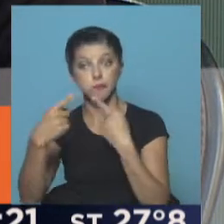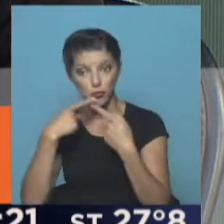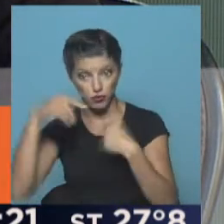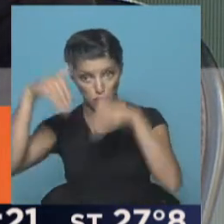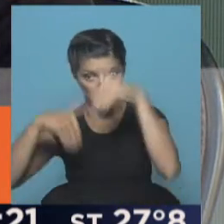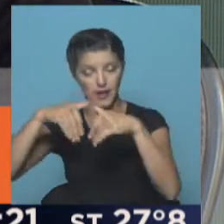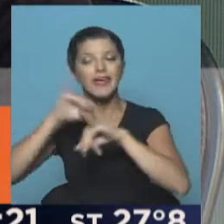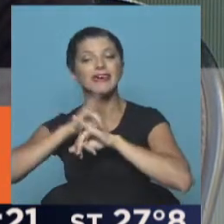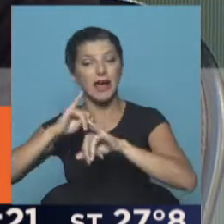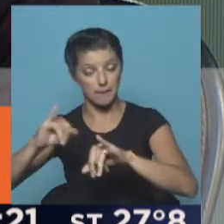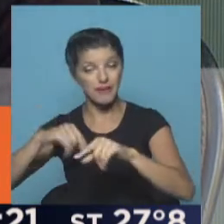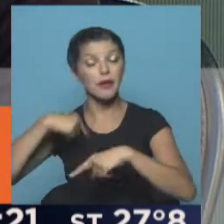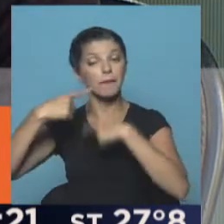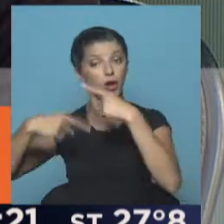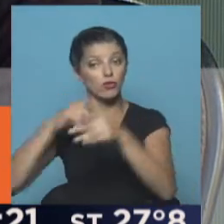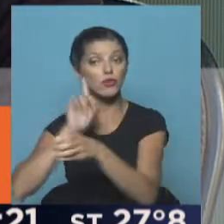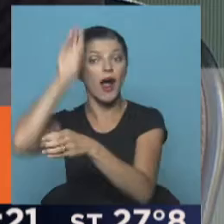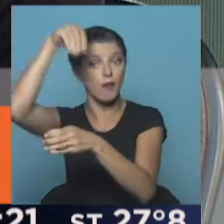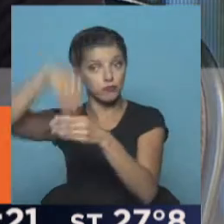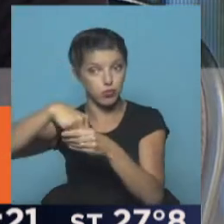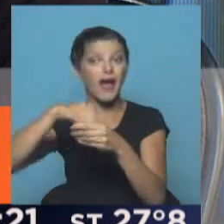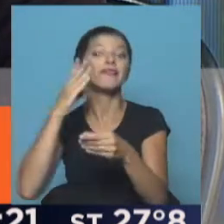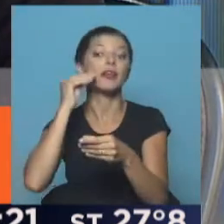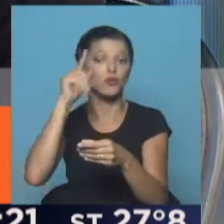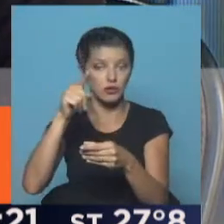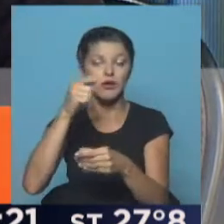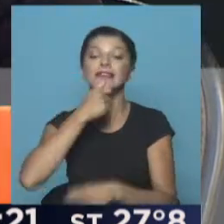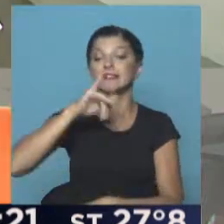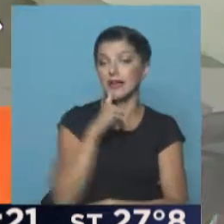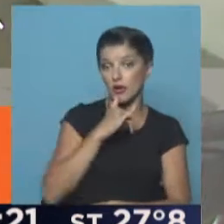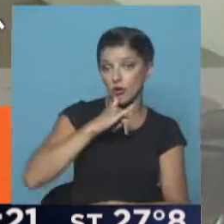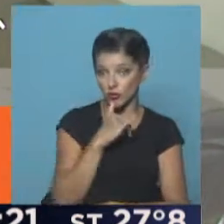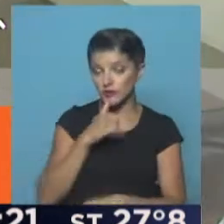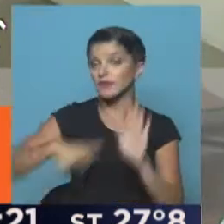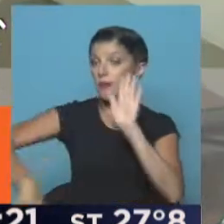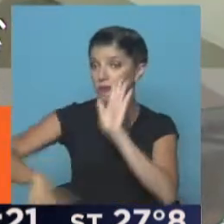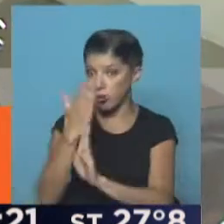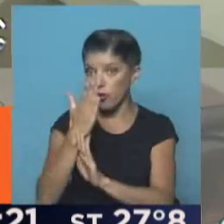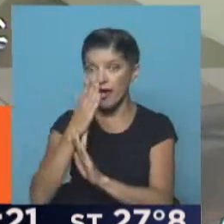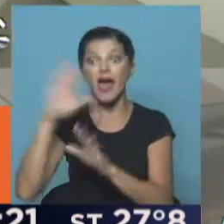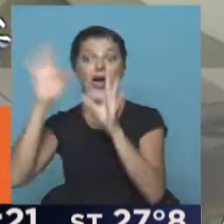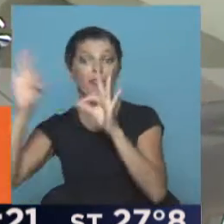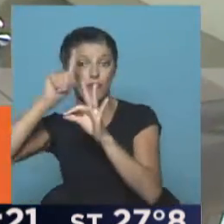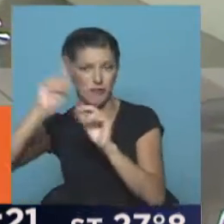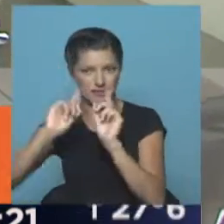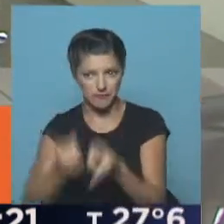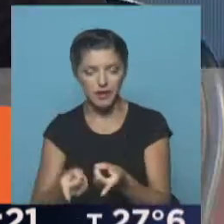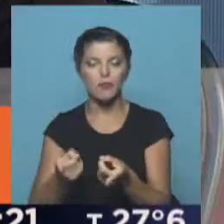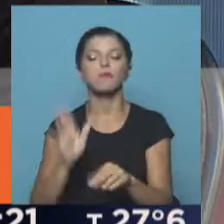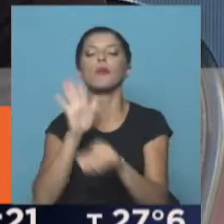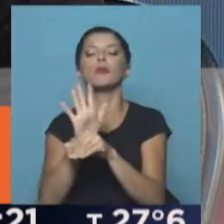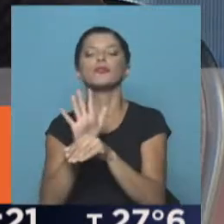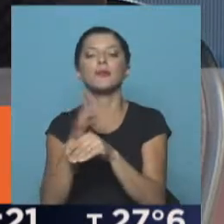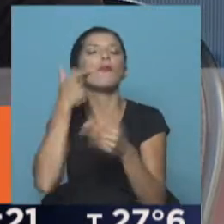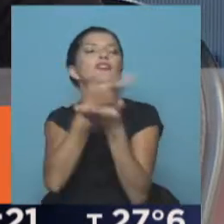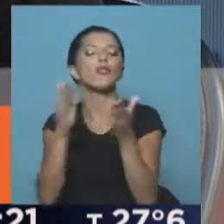Escocia continuara como parte del Reino Unido fue, si Escocia se va de Europa. Claro. Magnificando los beneficios de formar parte de la